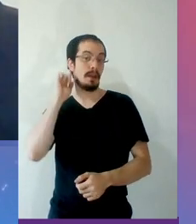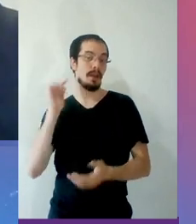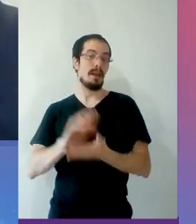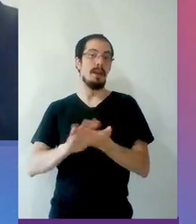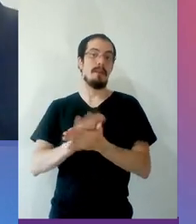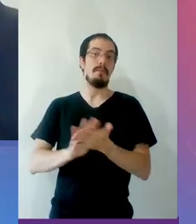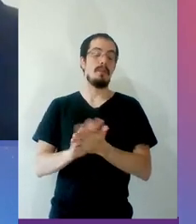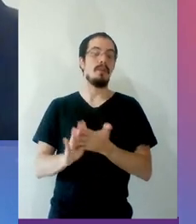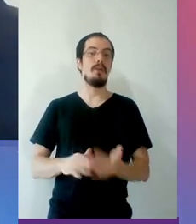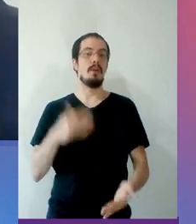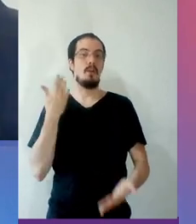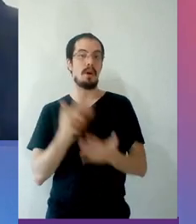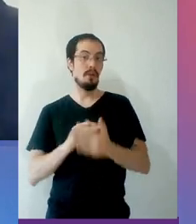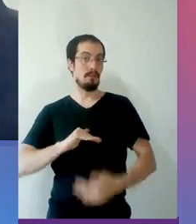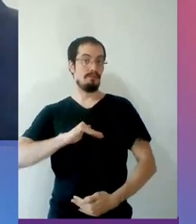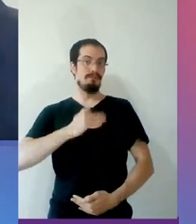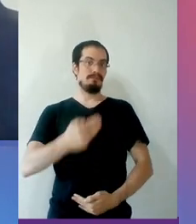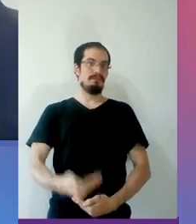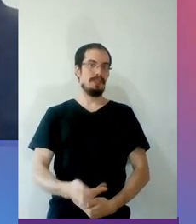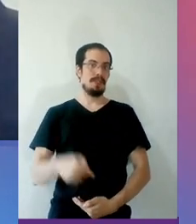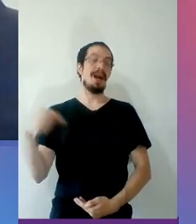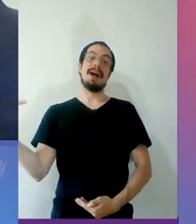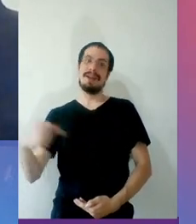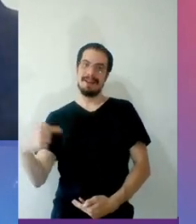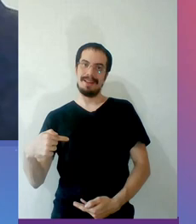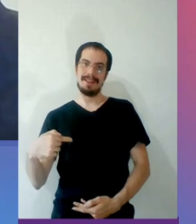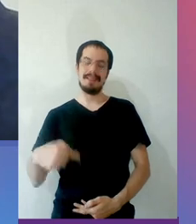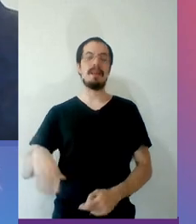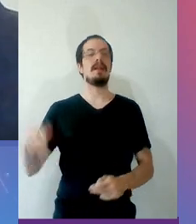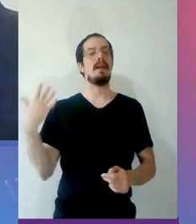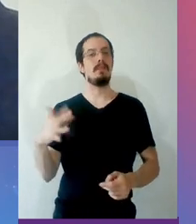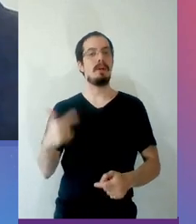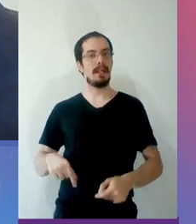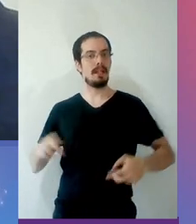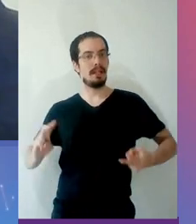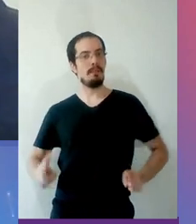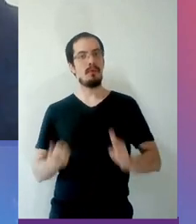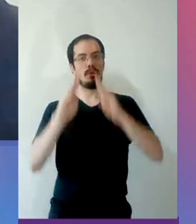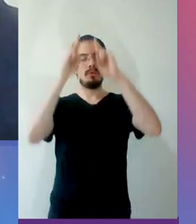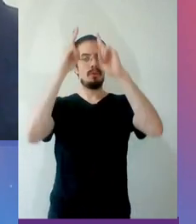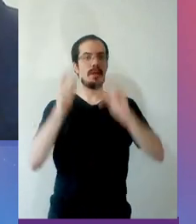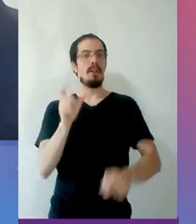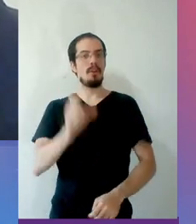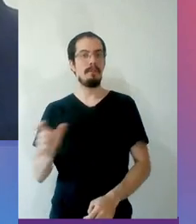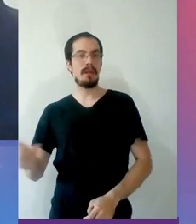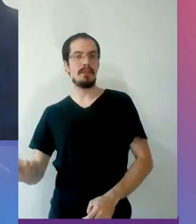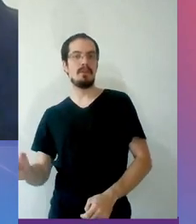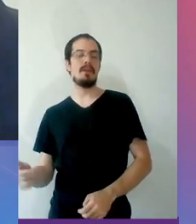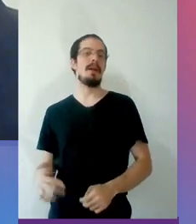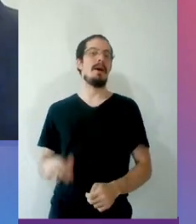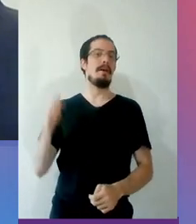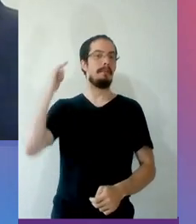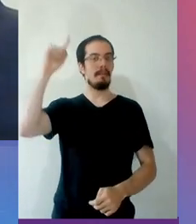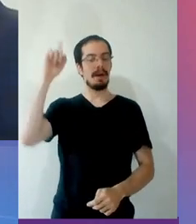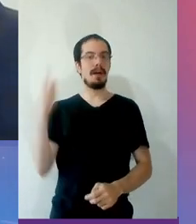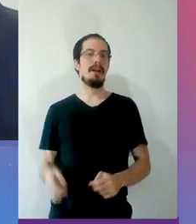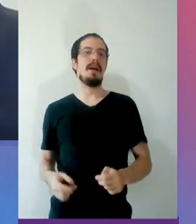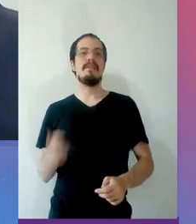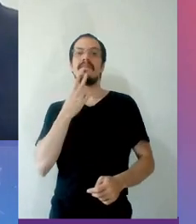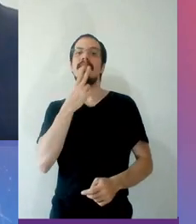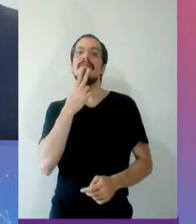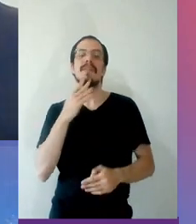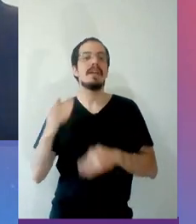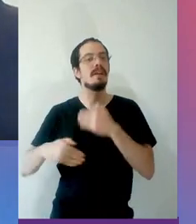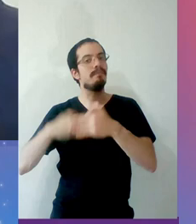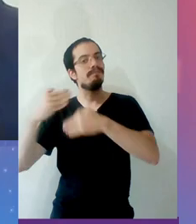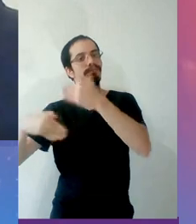la gestación estamos ya construyendo sujetos y sujetas para que tengan un buen vivir a lo largo de todo su curso de